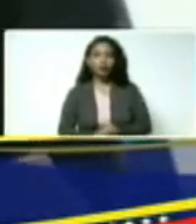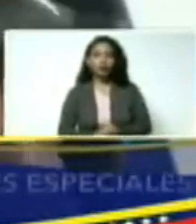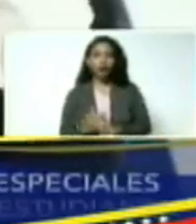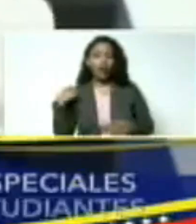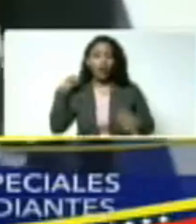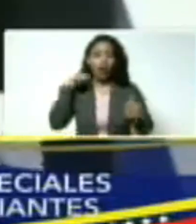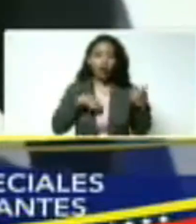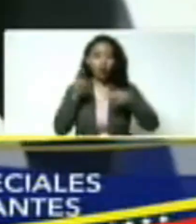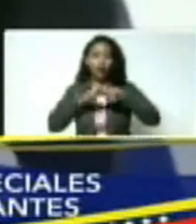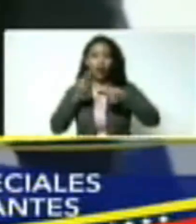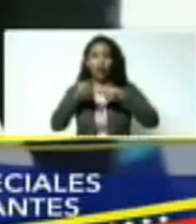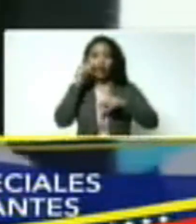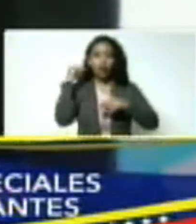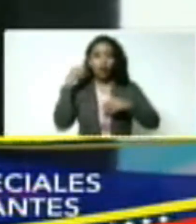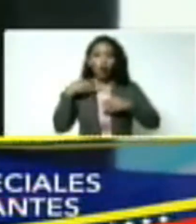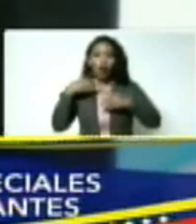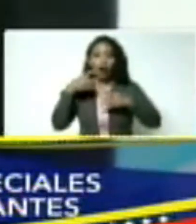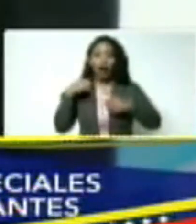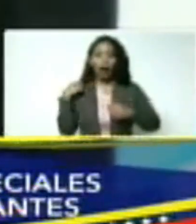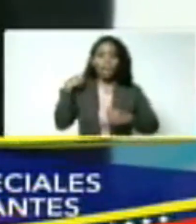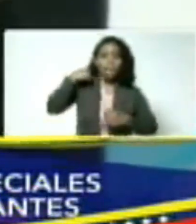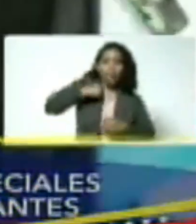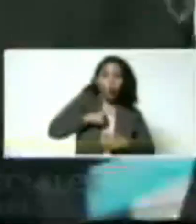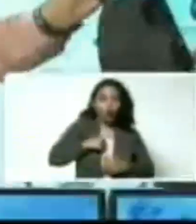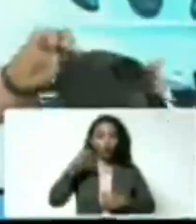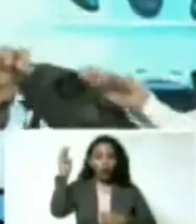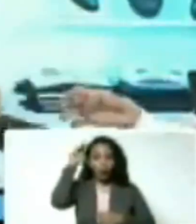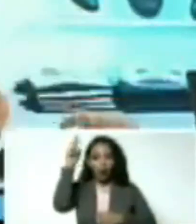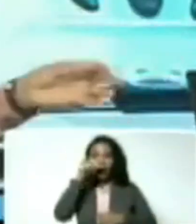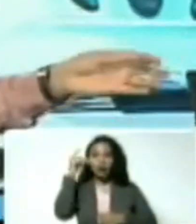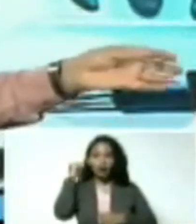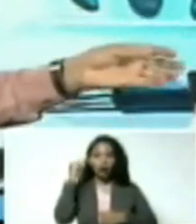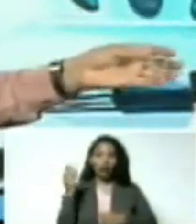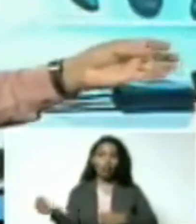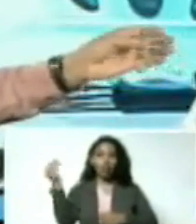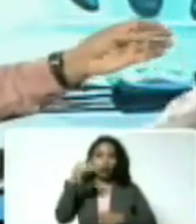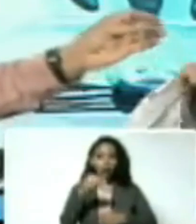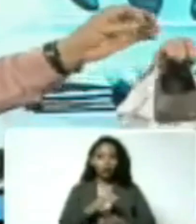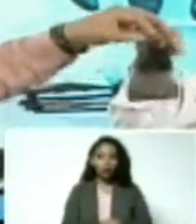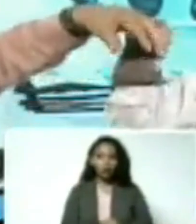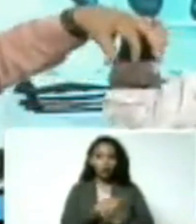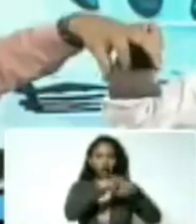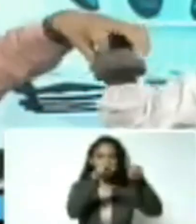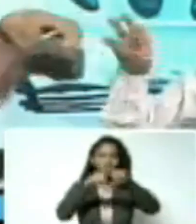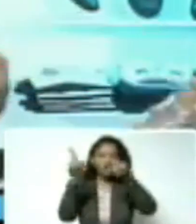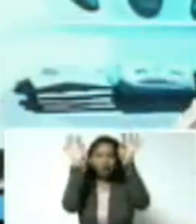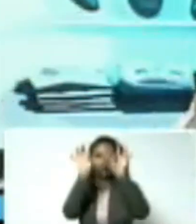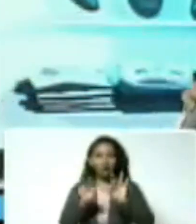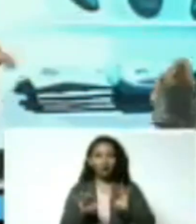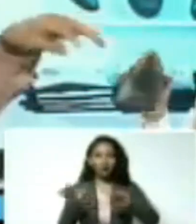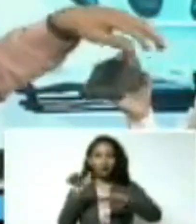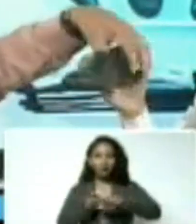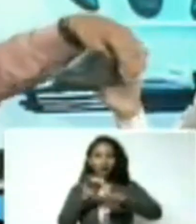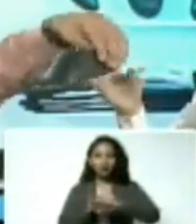bolso de la niña y el niño al portafolio del maestro y la maestra. Y además, distintas modalidades de